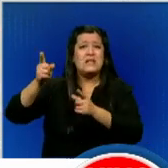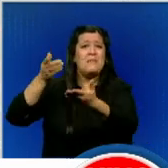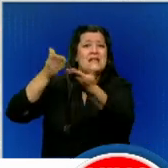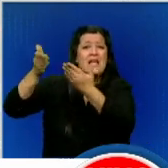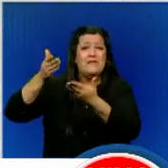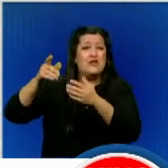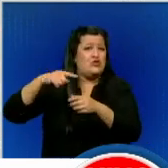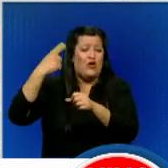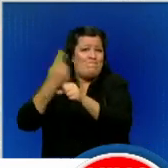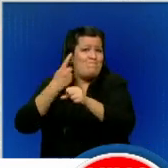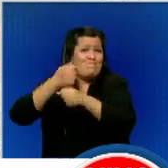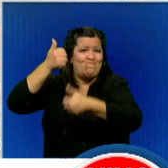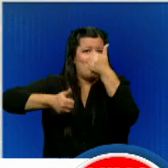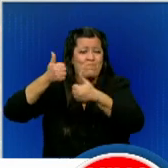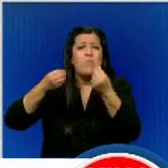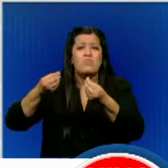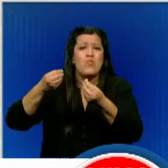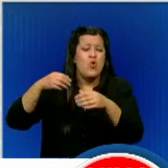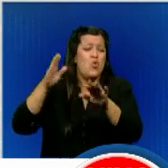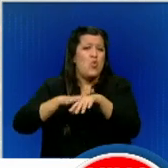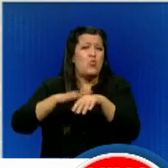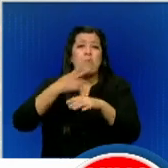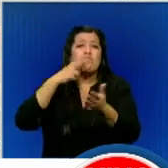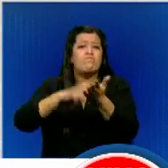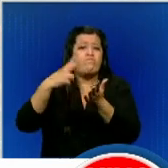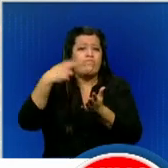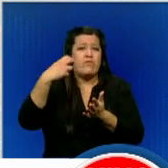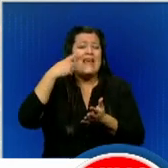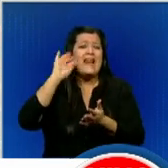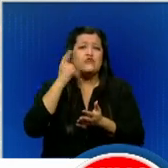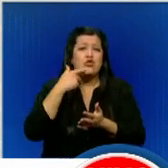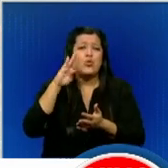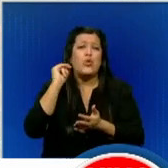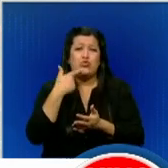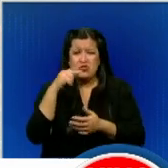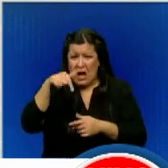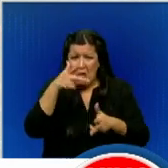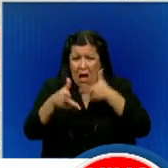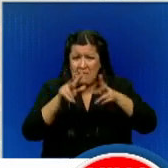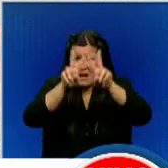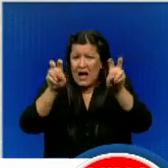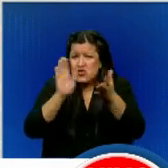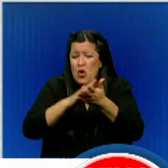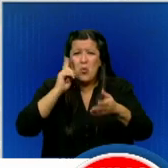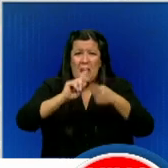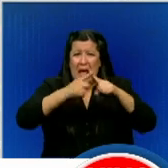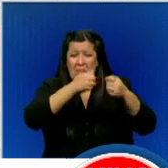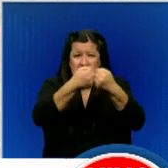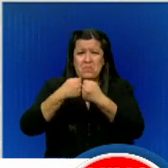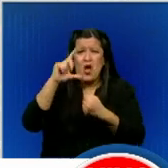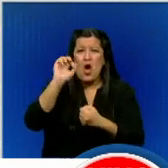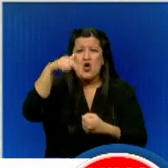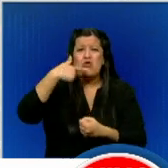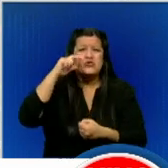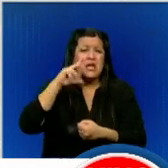externa por la inscripción de ingresos brutos a las exportaciones de que consenso hablan como se les ocurre hablar de